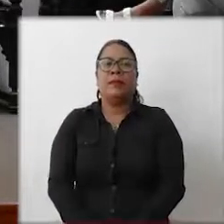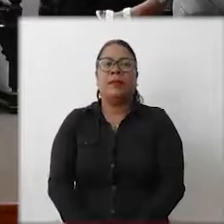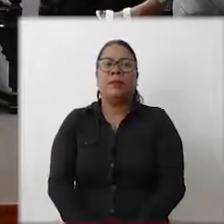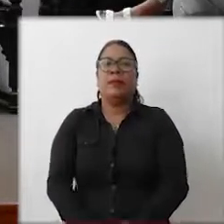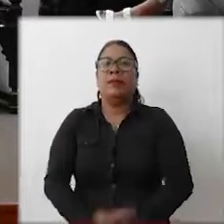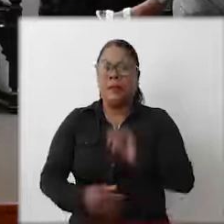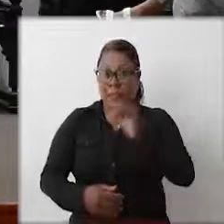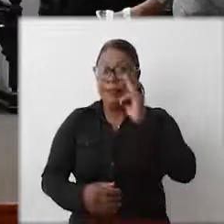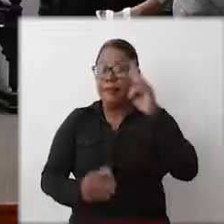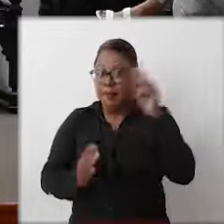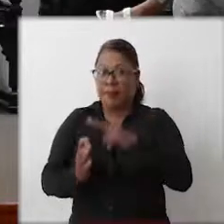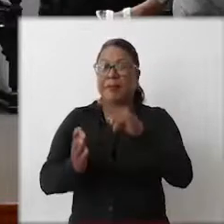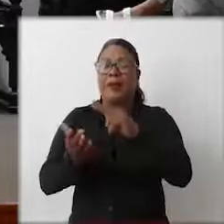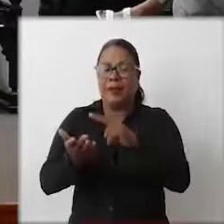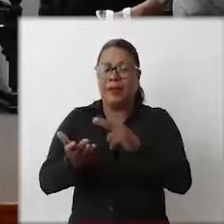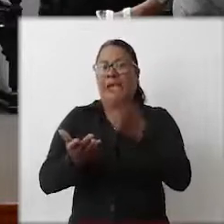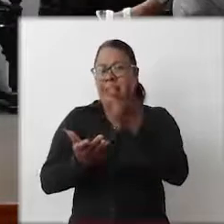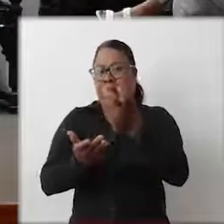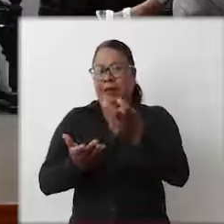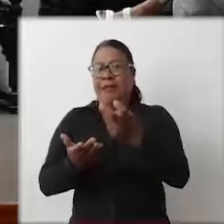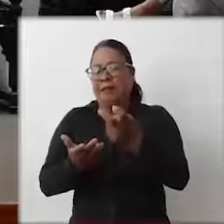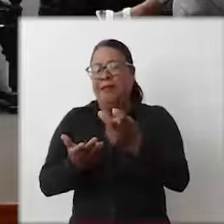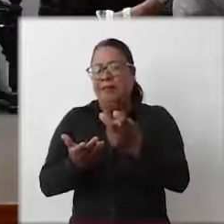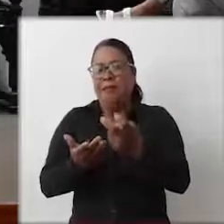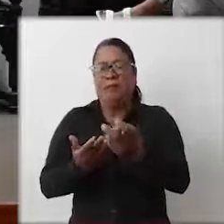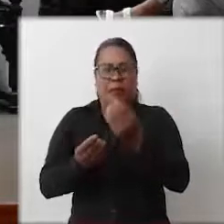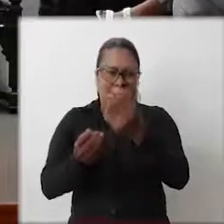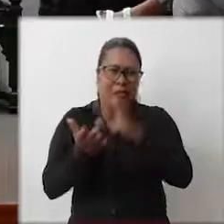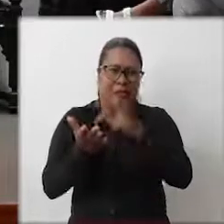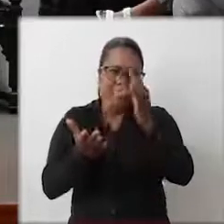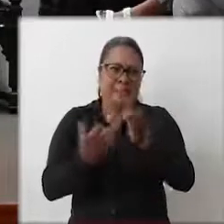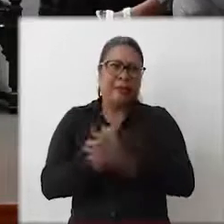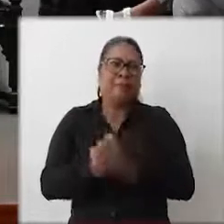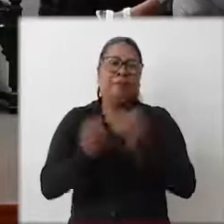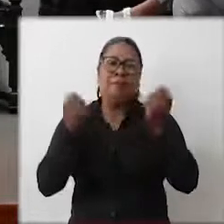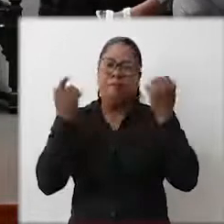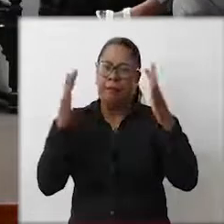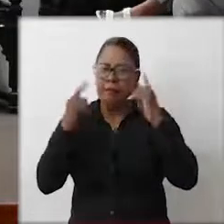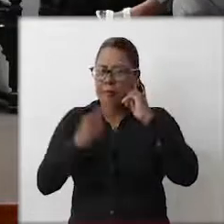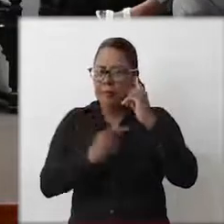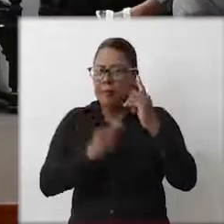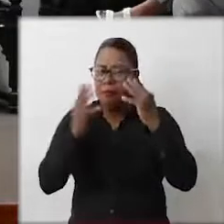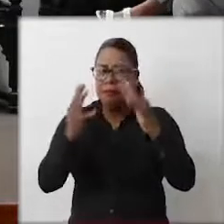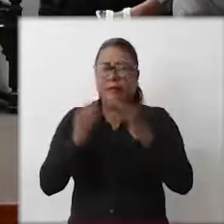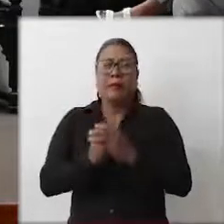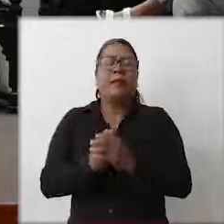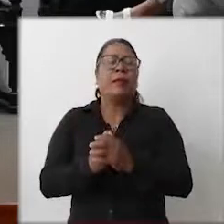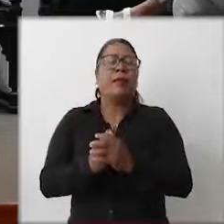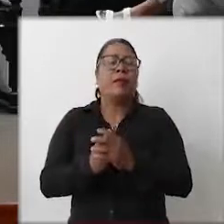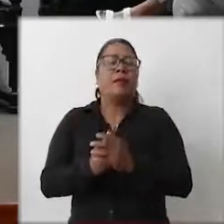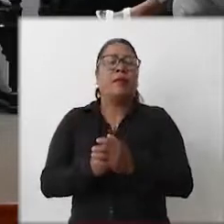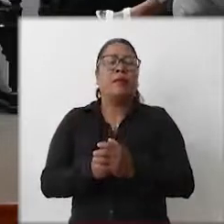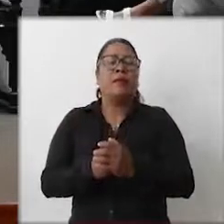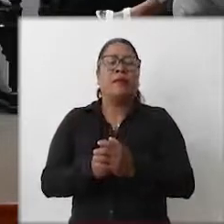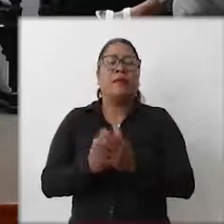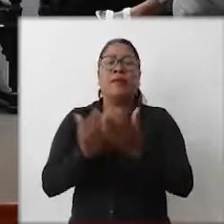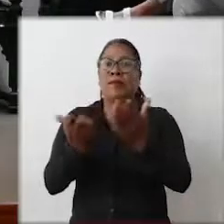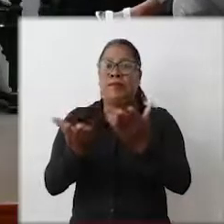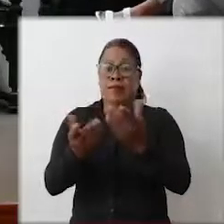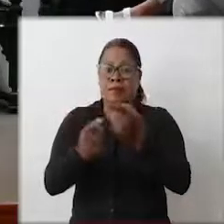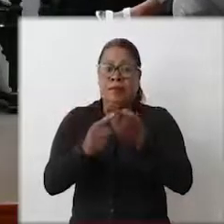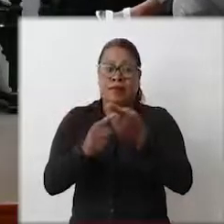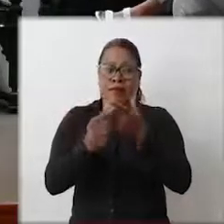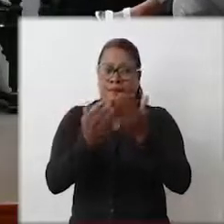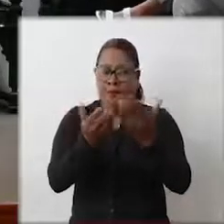e Historia. Una producción de la Secretaría de Fomento Turístico del Honorable Ayuntamiento de Oaxaca de Juárez. Por una ciudad